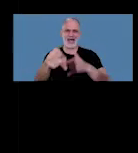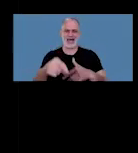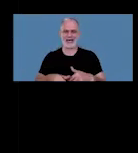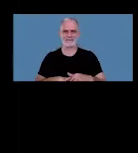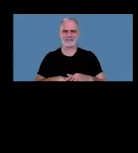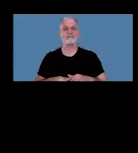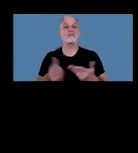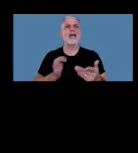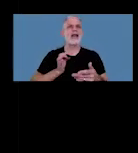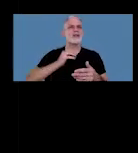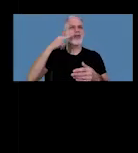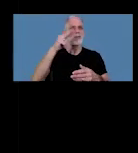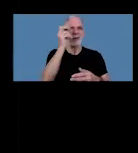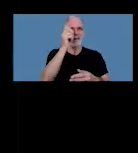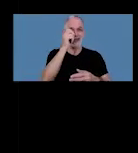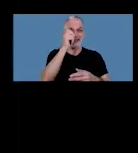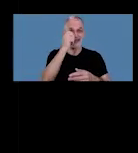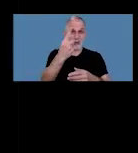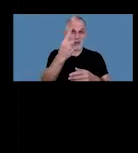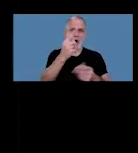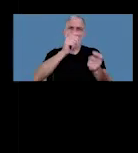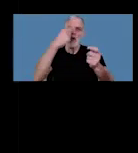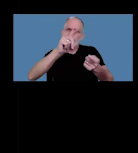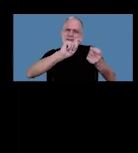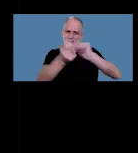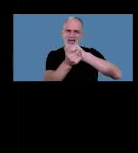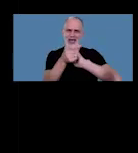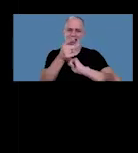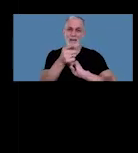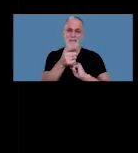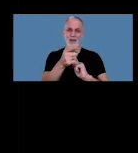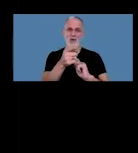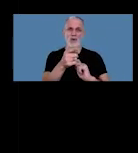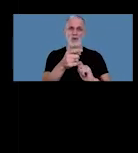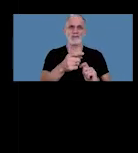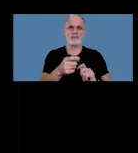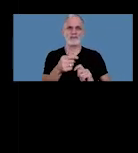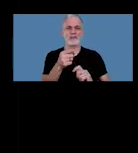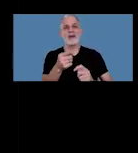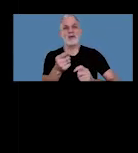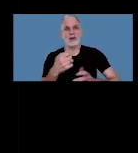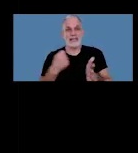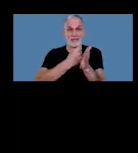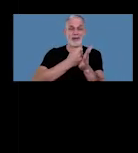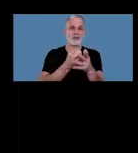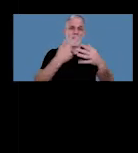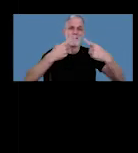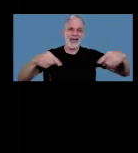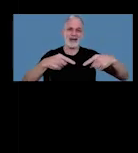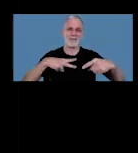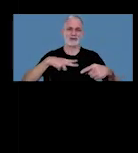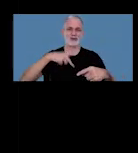Del año 21, que fue la última reforma, digamos, que ha tenido un impacto en bienes personales, fue la